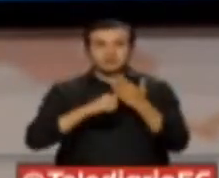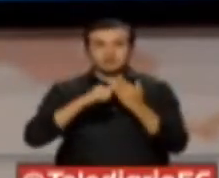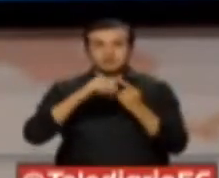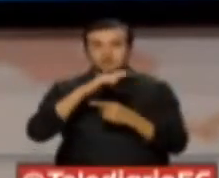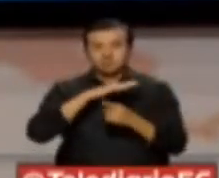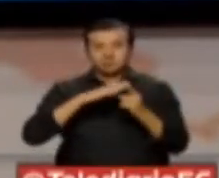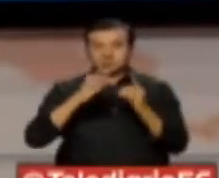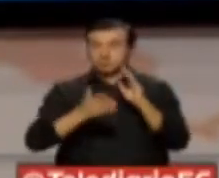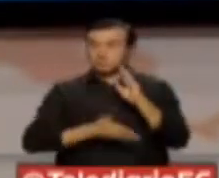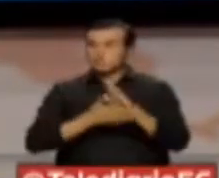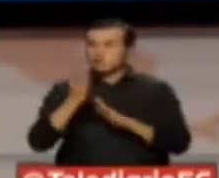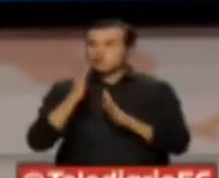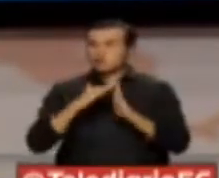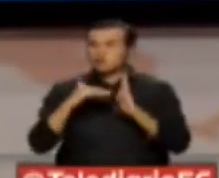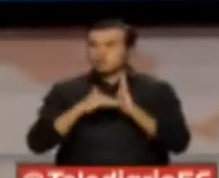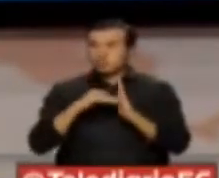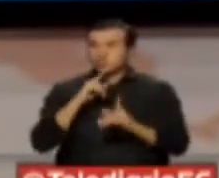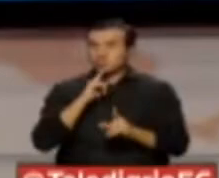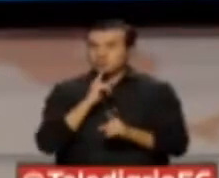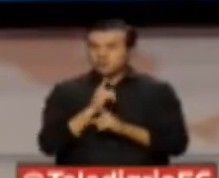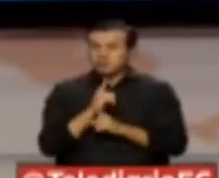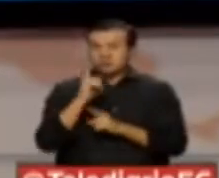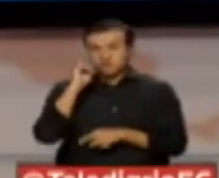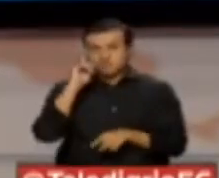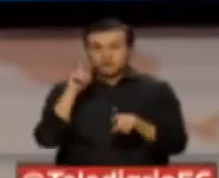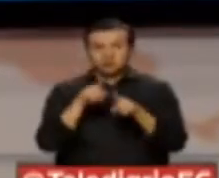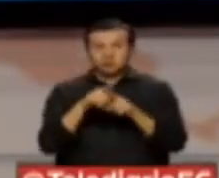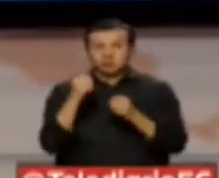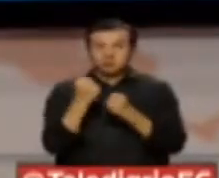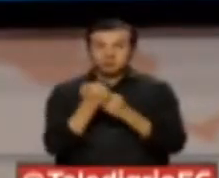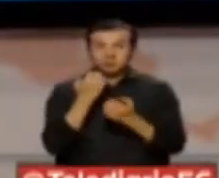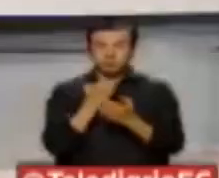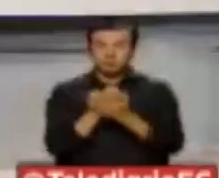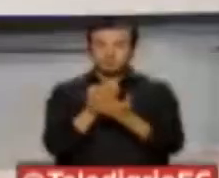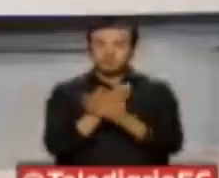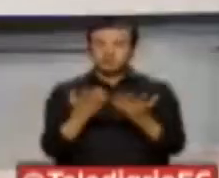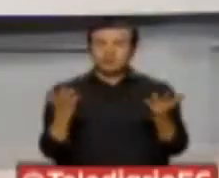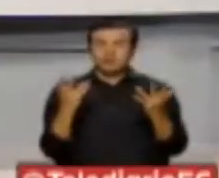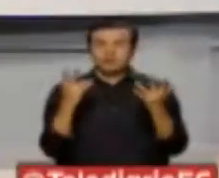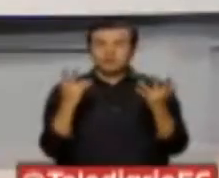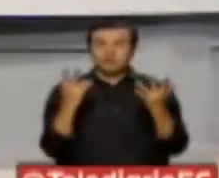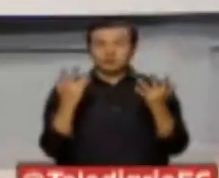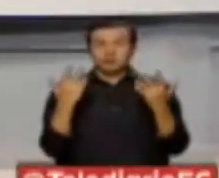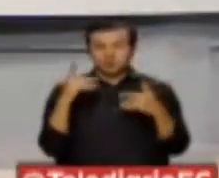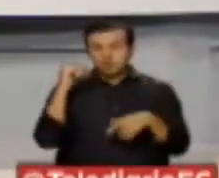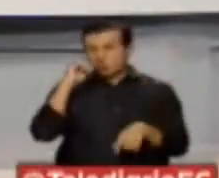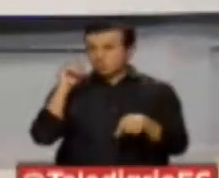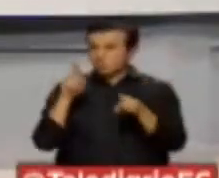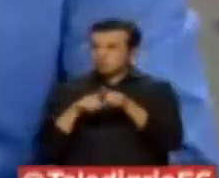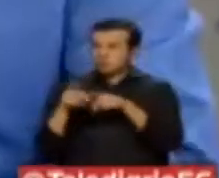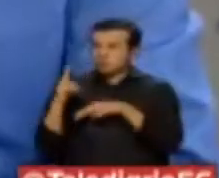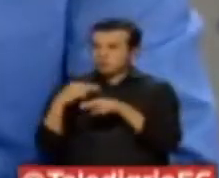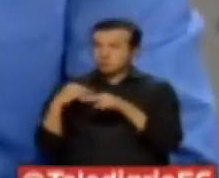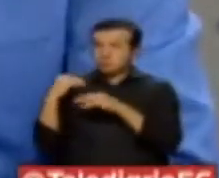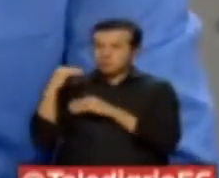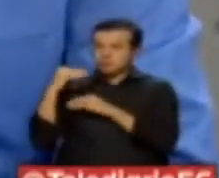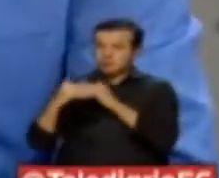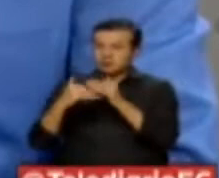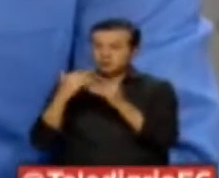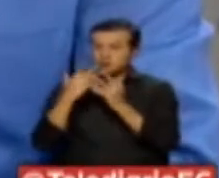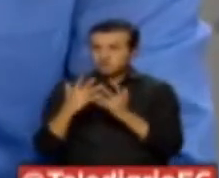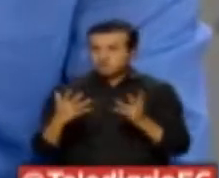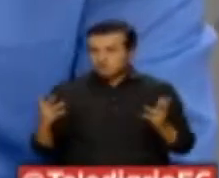también viajando a noruega para hacer un acercamiento y lograr apoyo económico de noruega ahora se presume que un acuerdo comercial es un paso previo